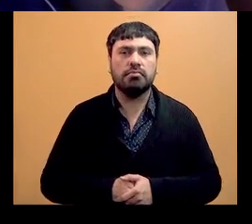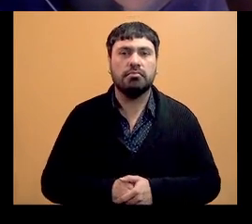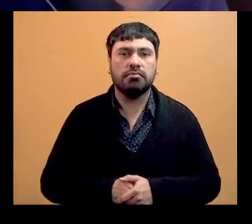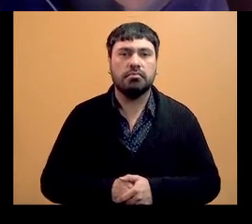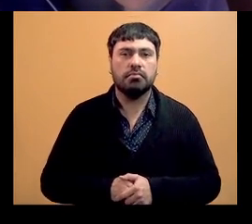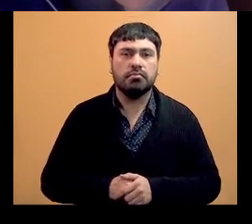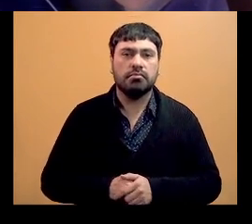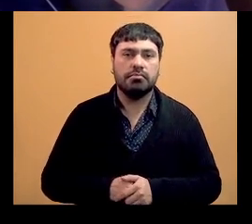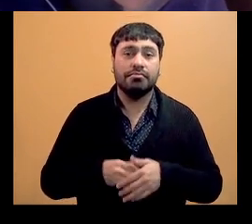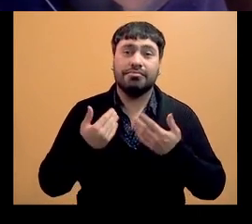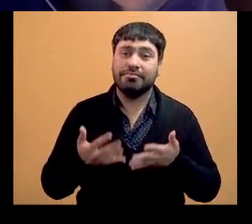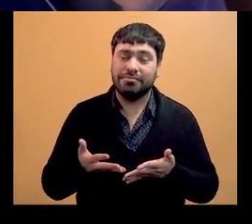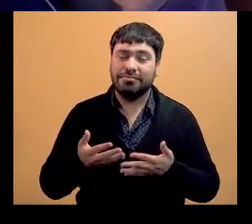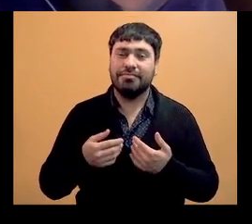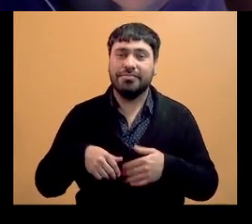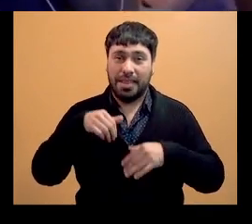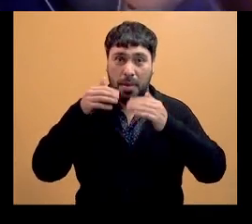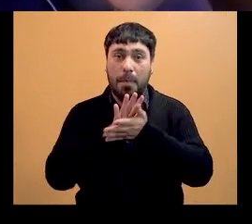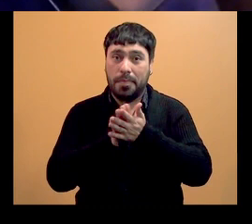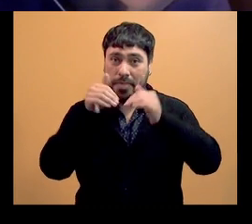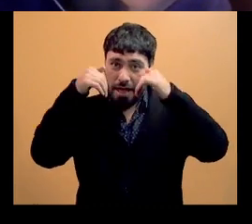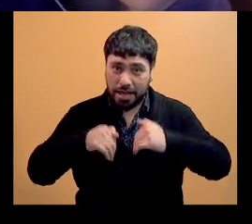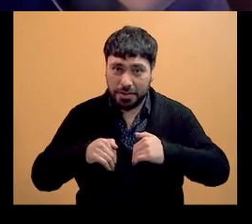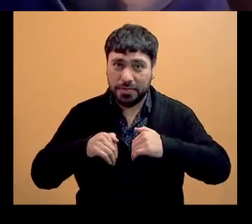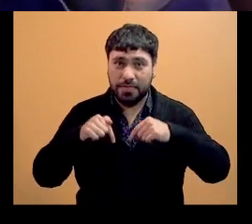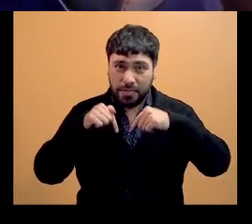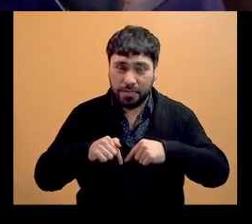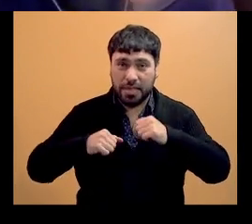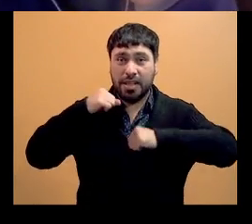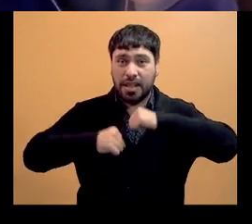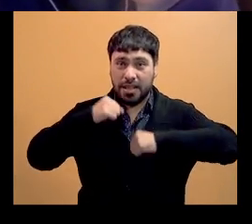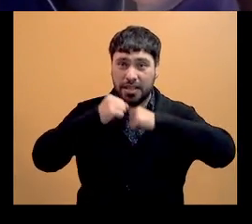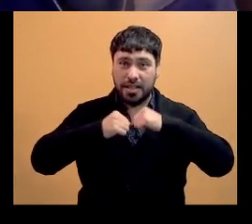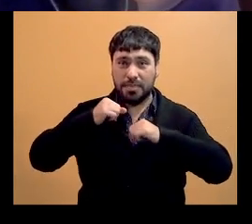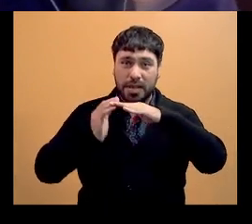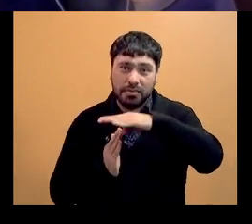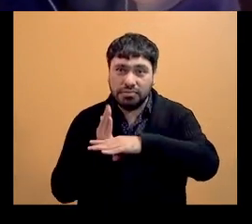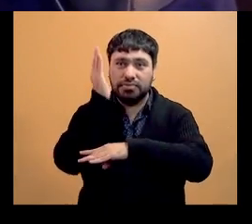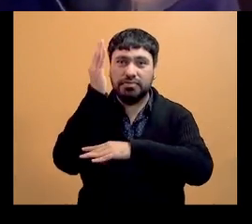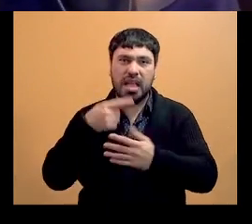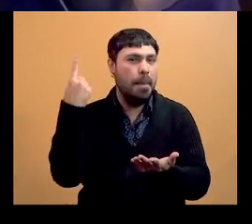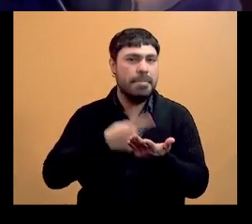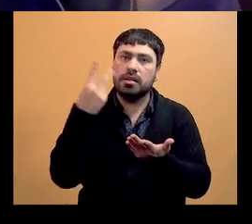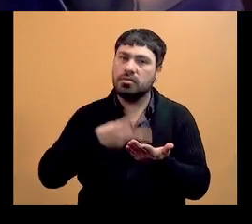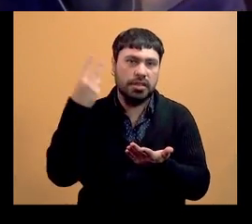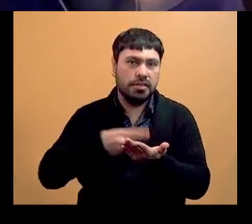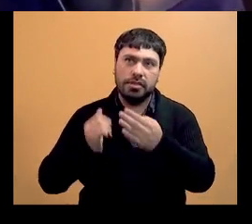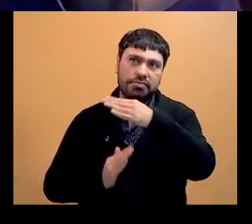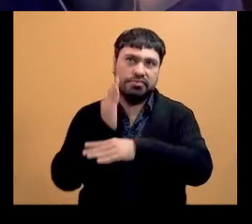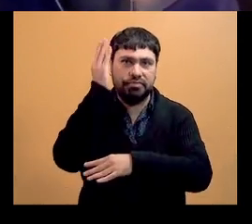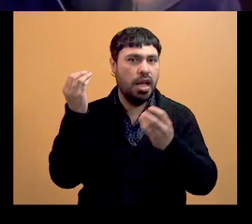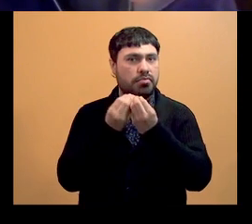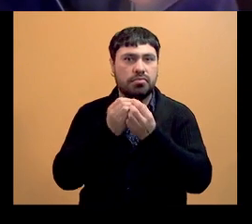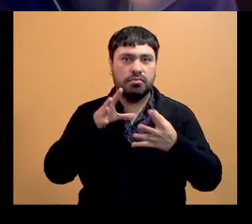que las empresas ya no estén lanzando unos pocos satélites, sino que estén lanzando cientos y hasta miles de satélites por año. Por lo tanto, abren esta nueva